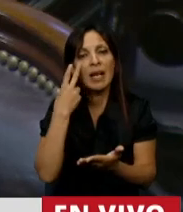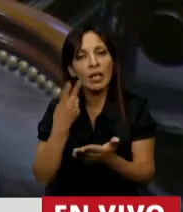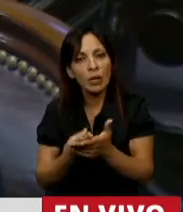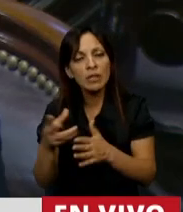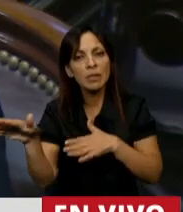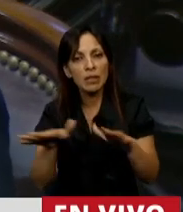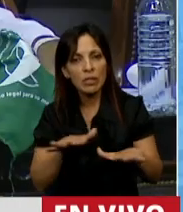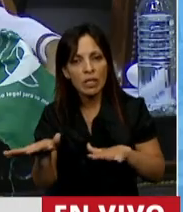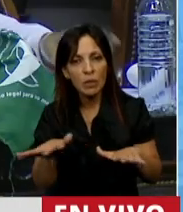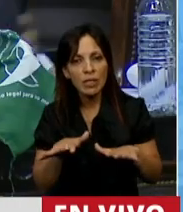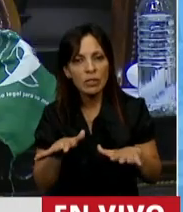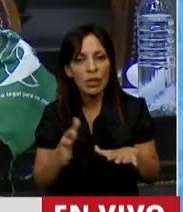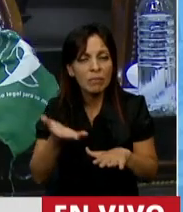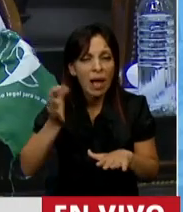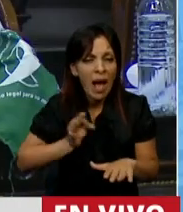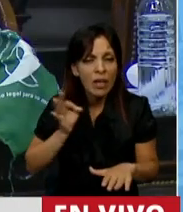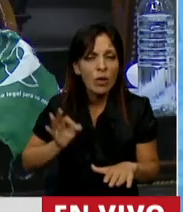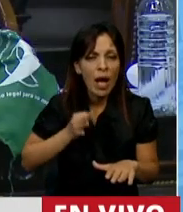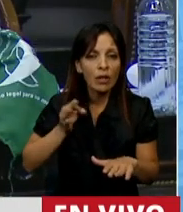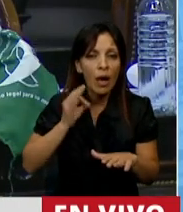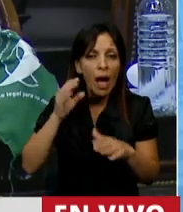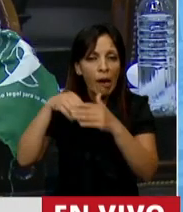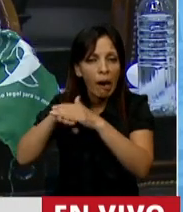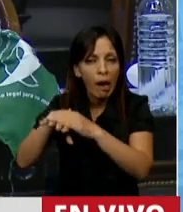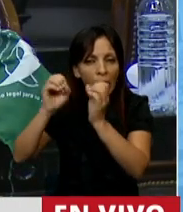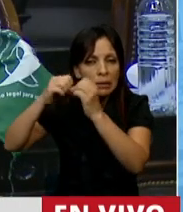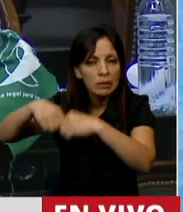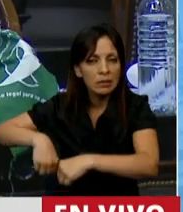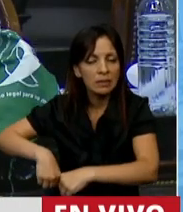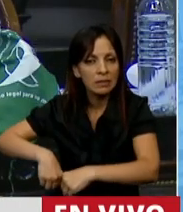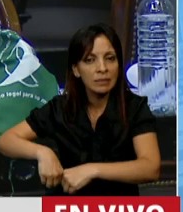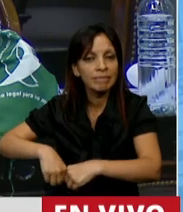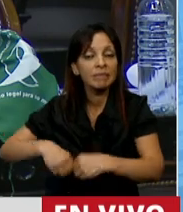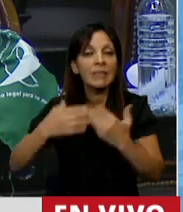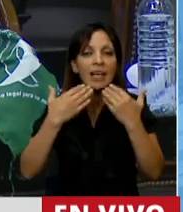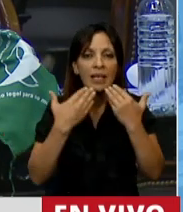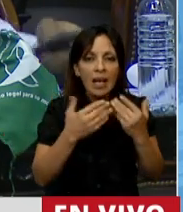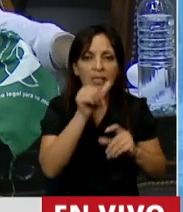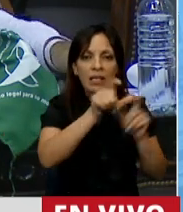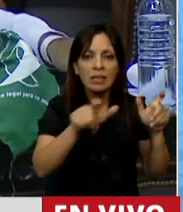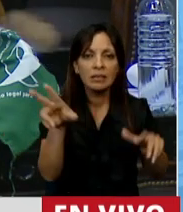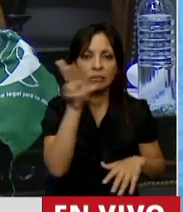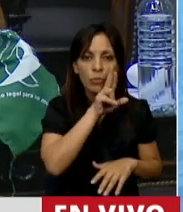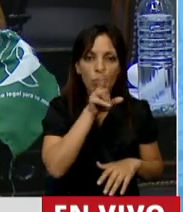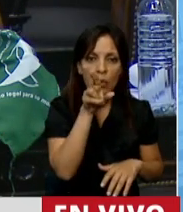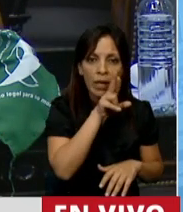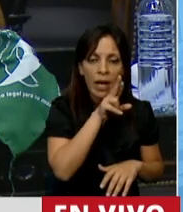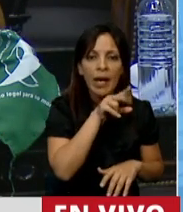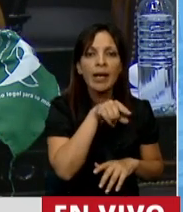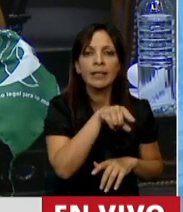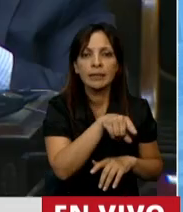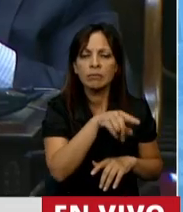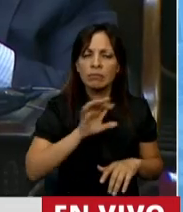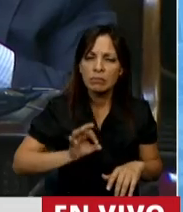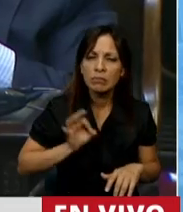que ha sido invisibilizada por años y que a partir de la lucha de las mujeres de muchas